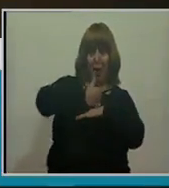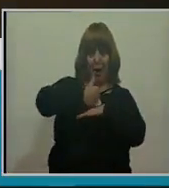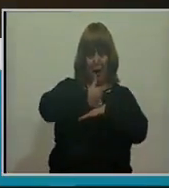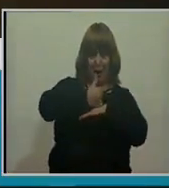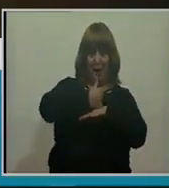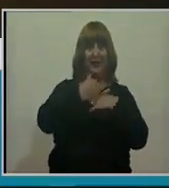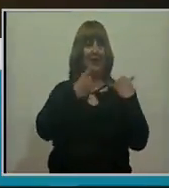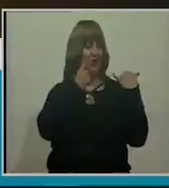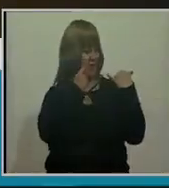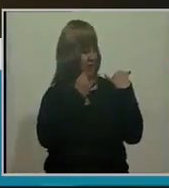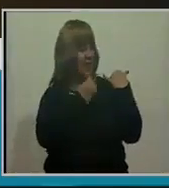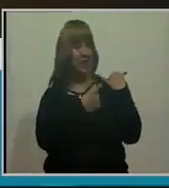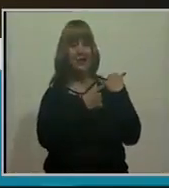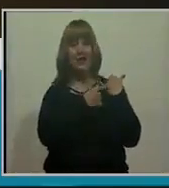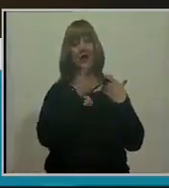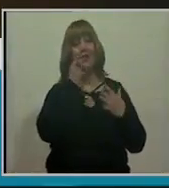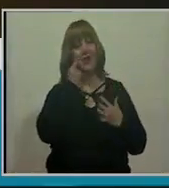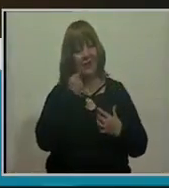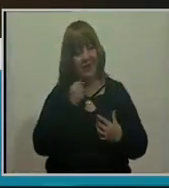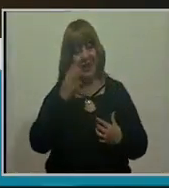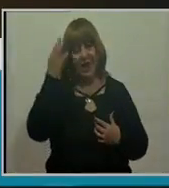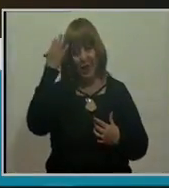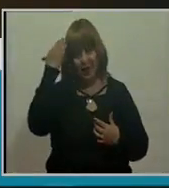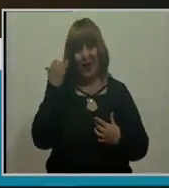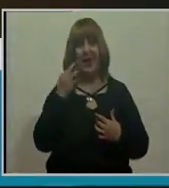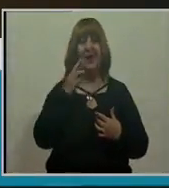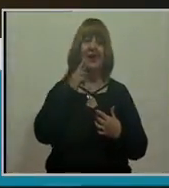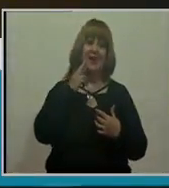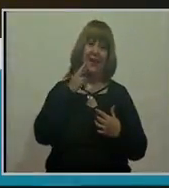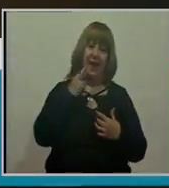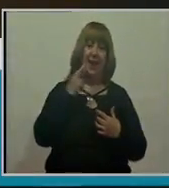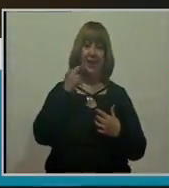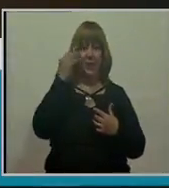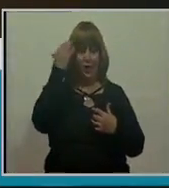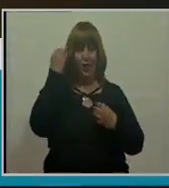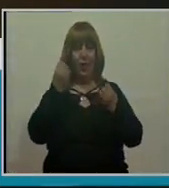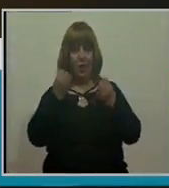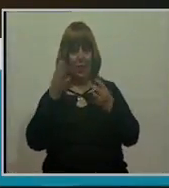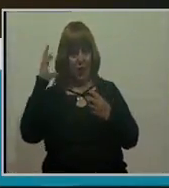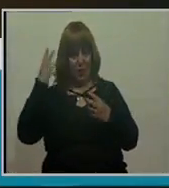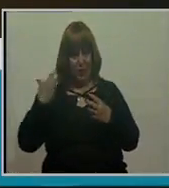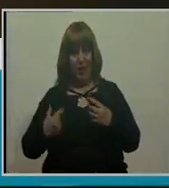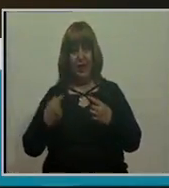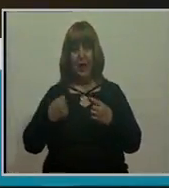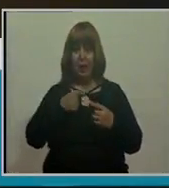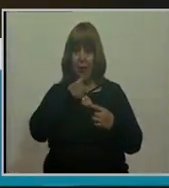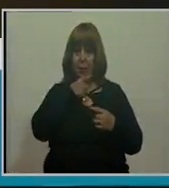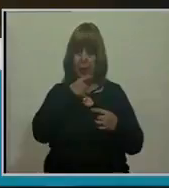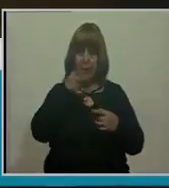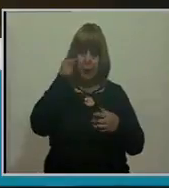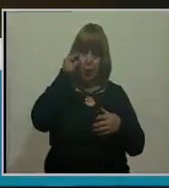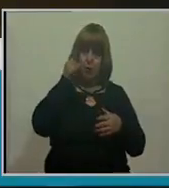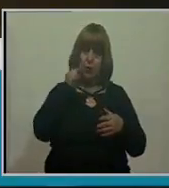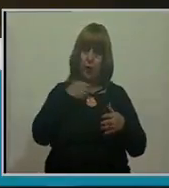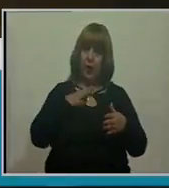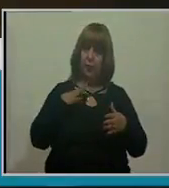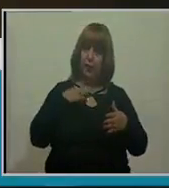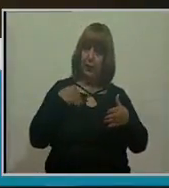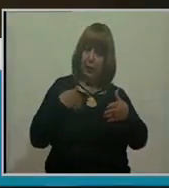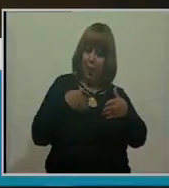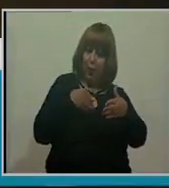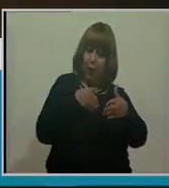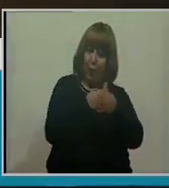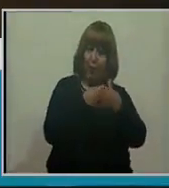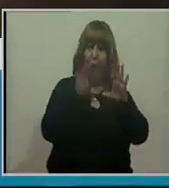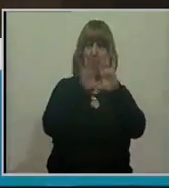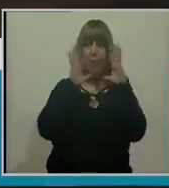Buen día. Pero muy bien, Ornella. Buen día, Ricardo. Gusto de saludarlo. Faltan... creo que solamente 8 días para comenzar el Mundial. Ay, sí, ya